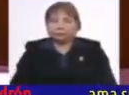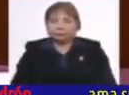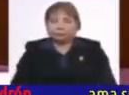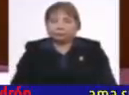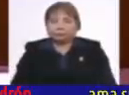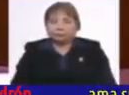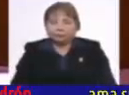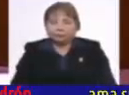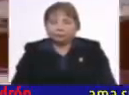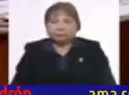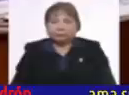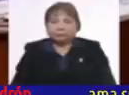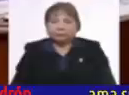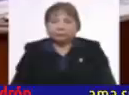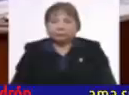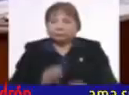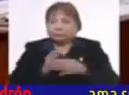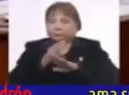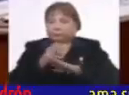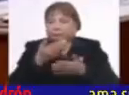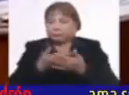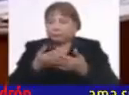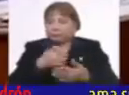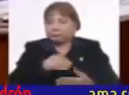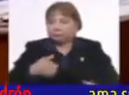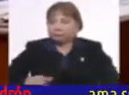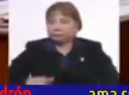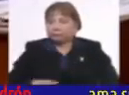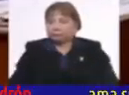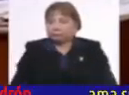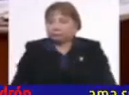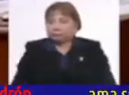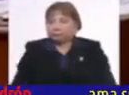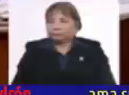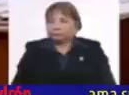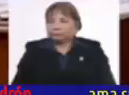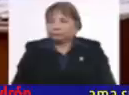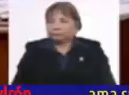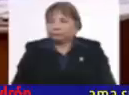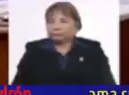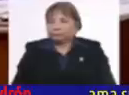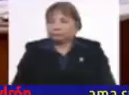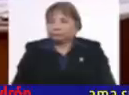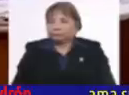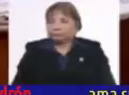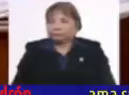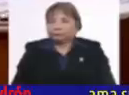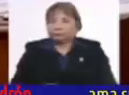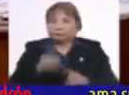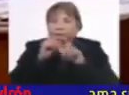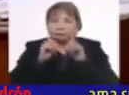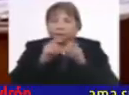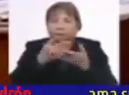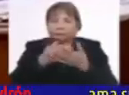para el señor gonzález por su intermedio presidente y toda interrogante que le haga el señor